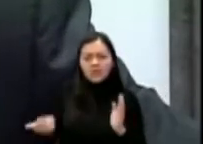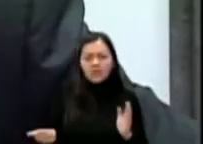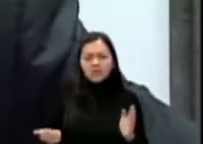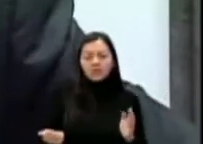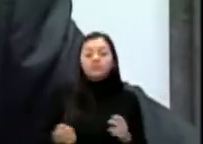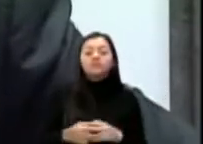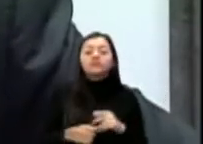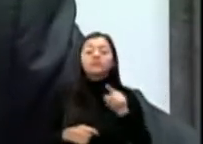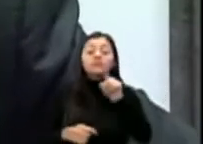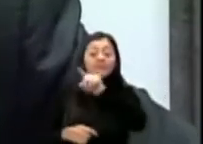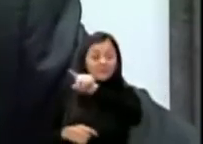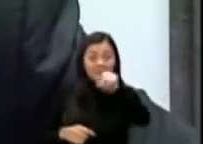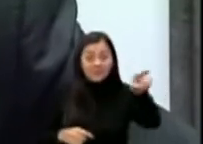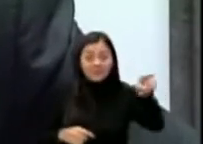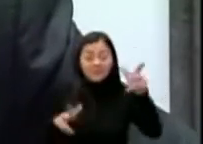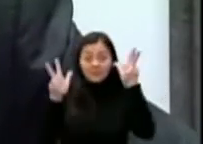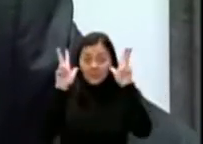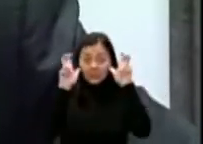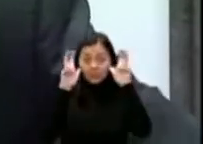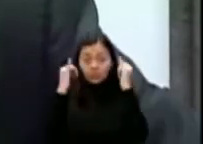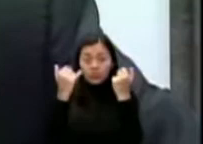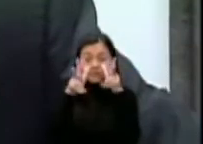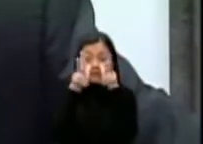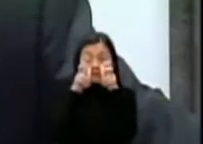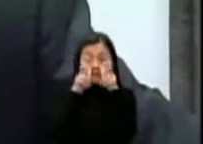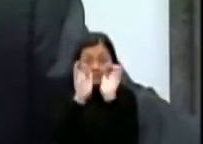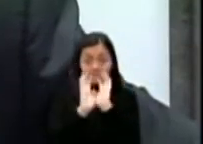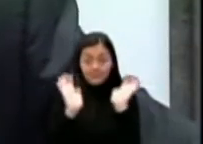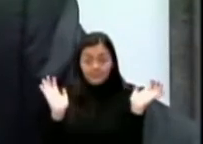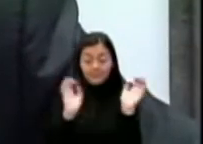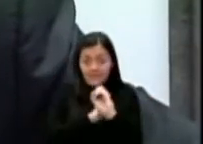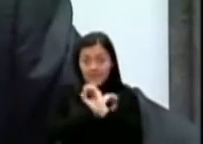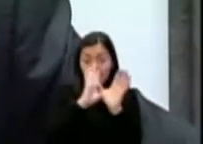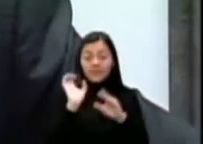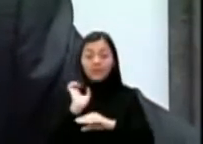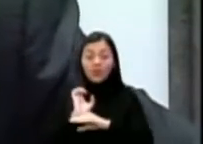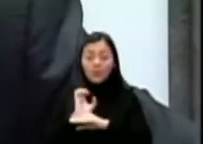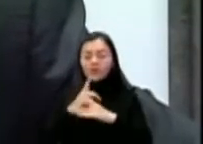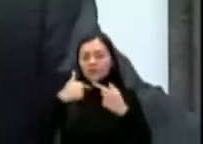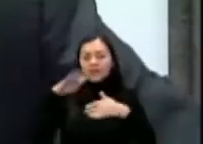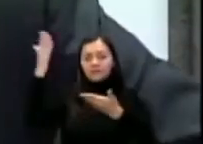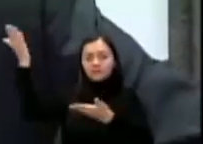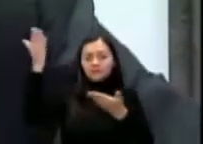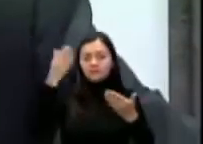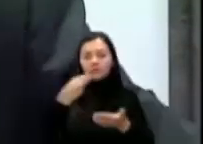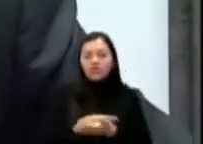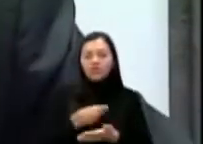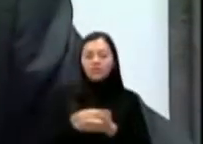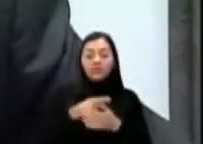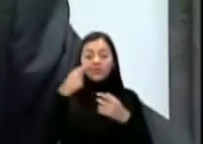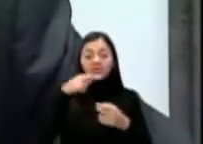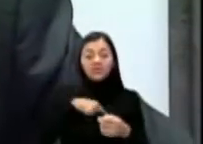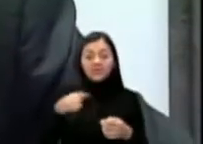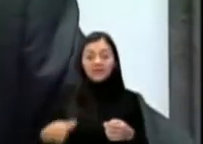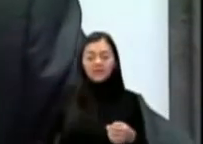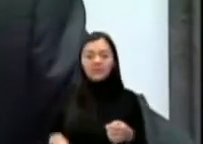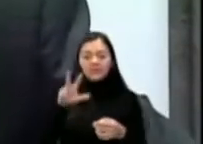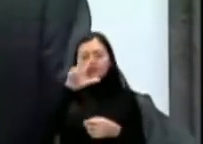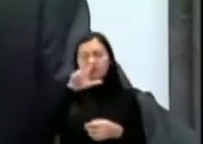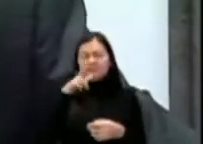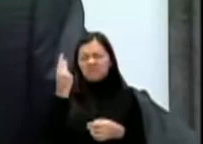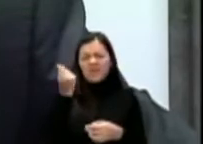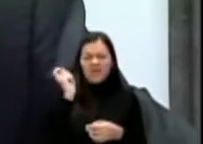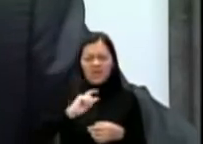usted querido ciudadano que me está escuchando y ya están aquí en el ecuador las cocinas que han venido de china un súper precio para todos los